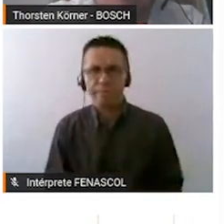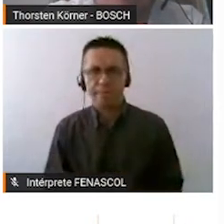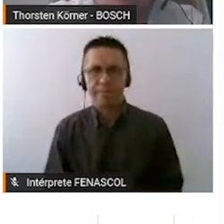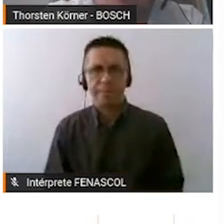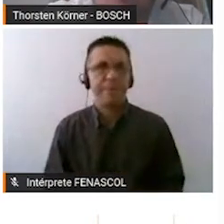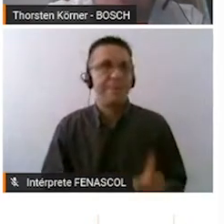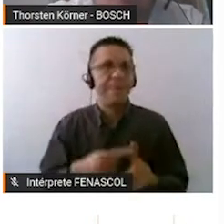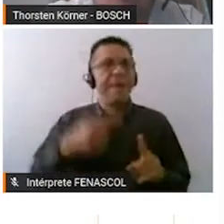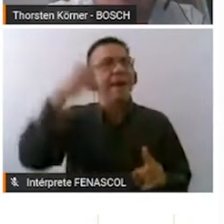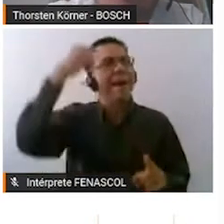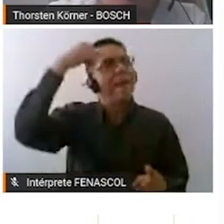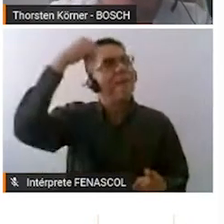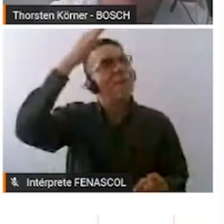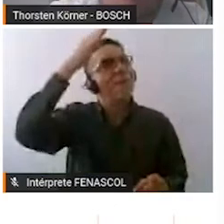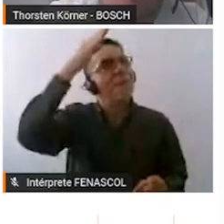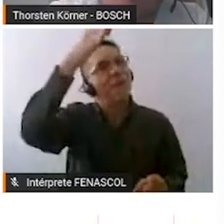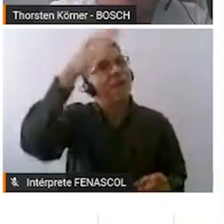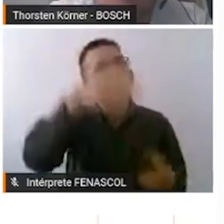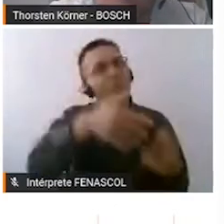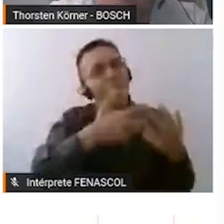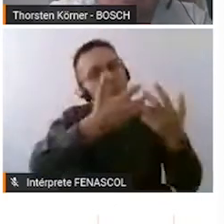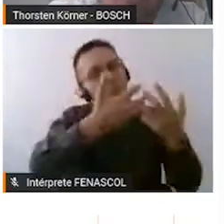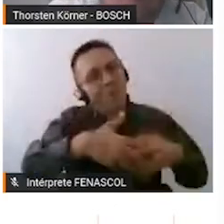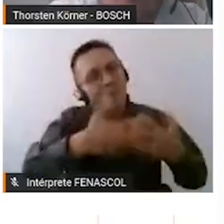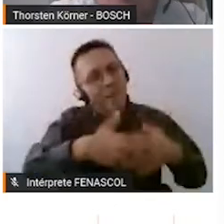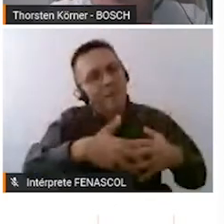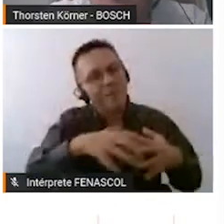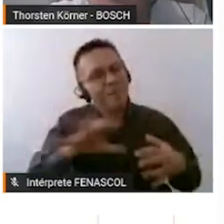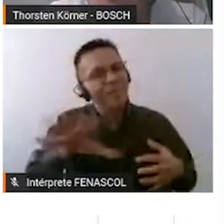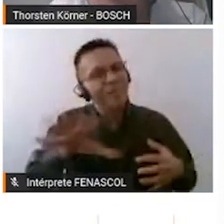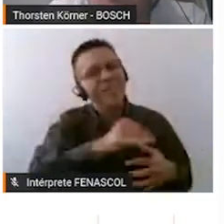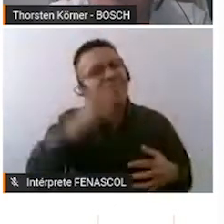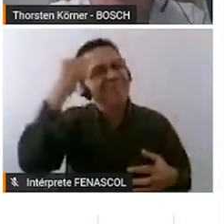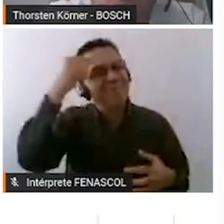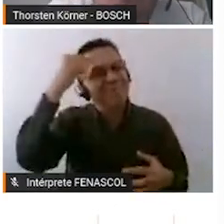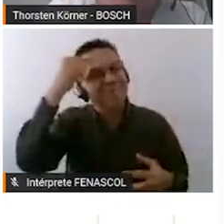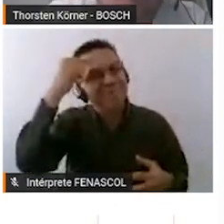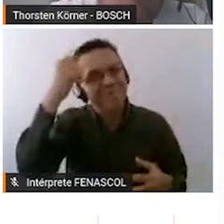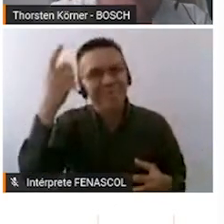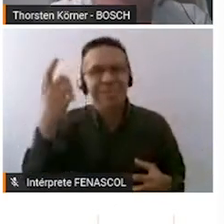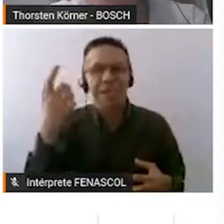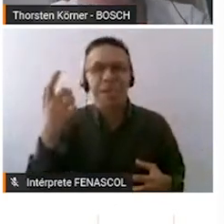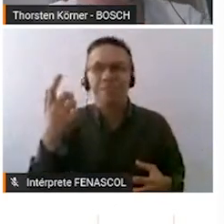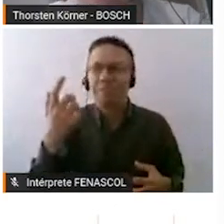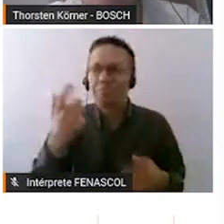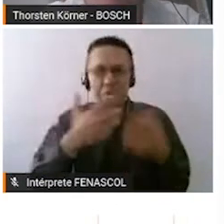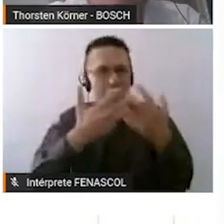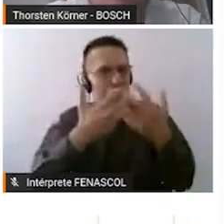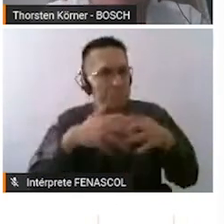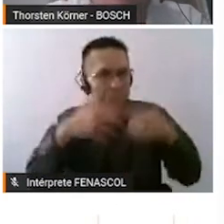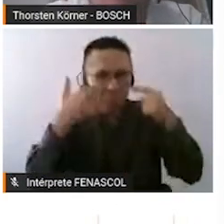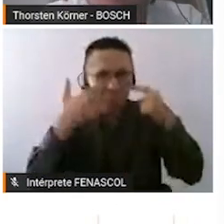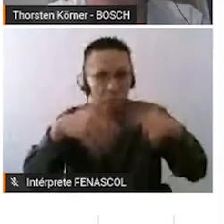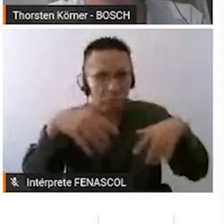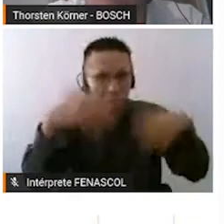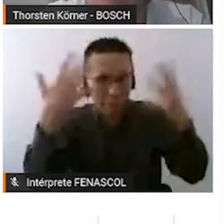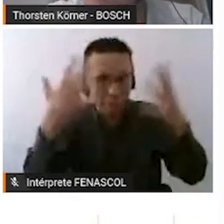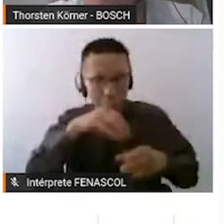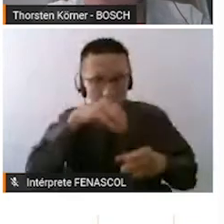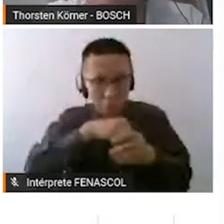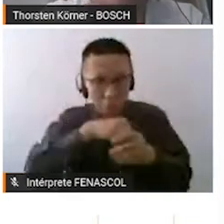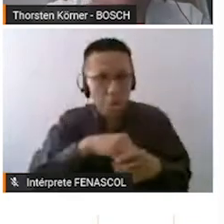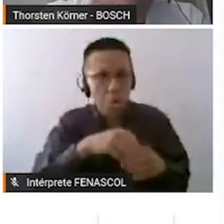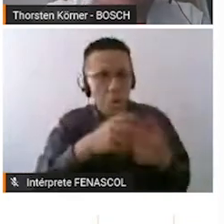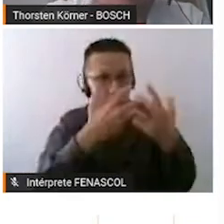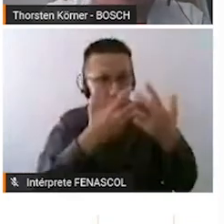futuro. Aquello que pregonamos todos, Rexroth, Siemens, todas aquellas empresas que están vinculadas a Industria